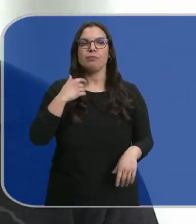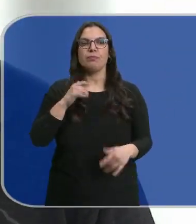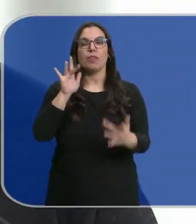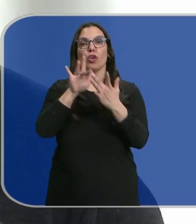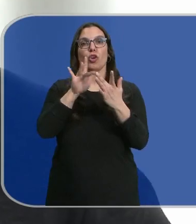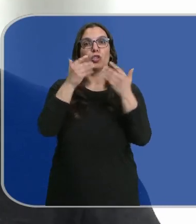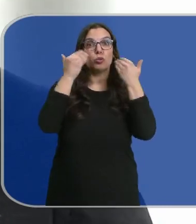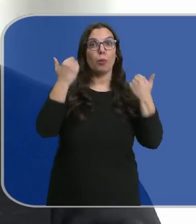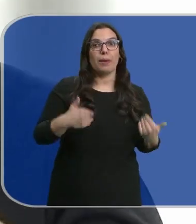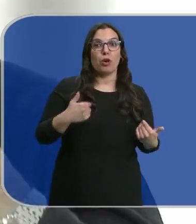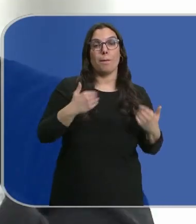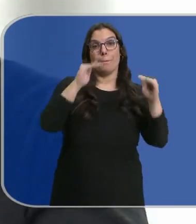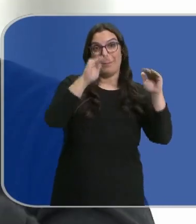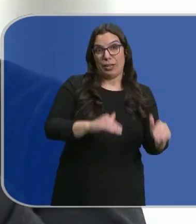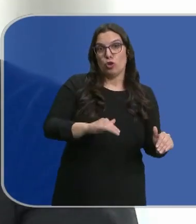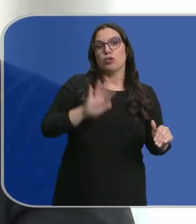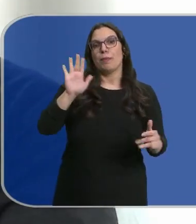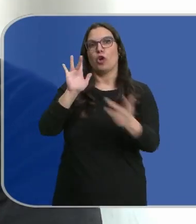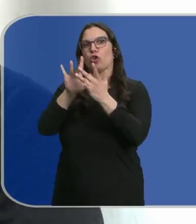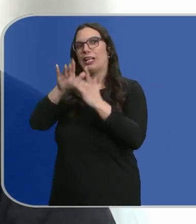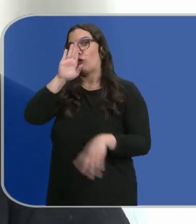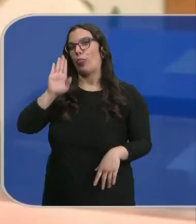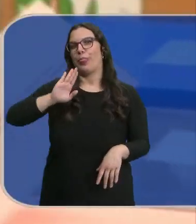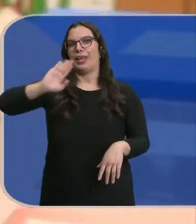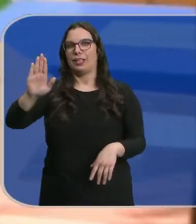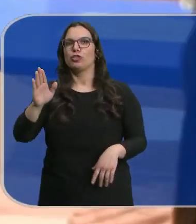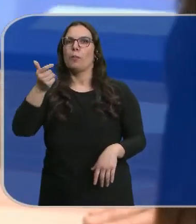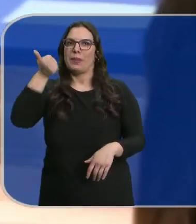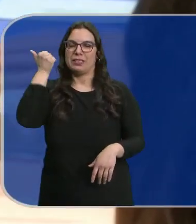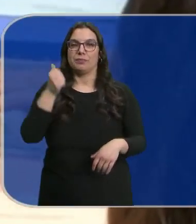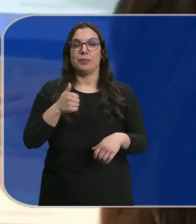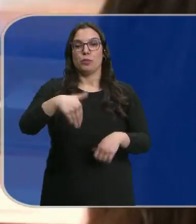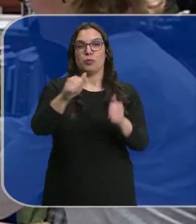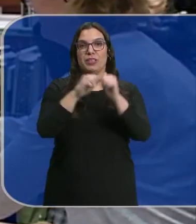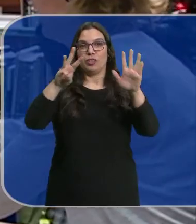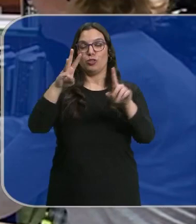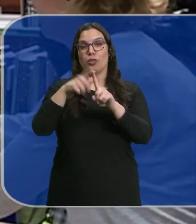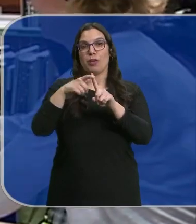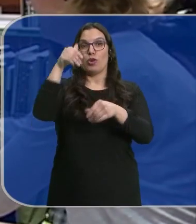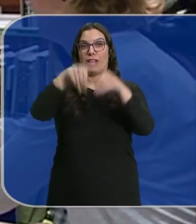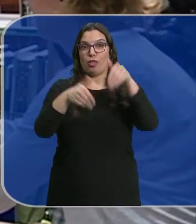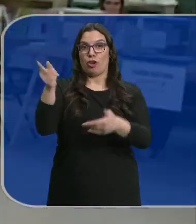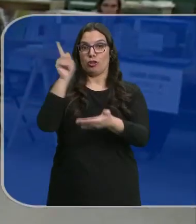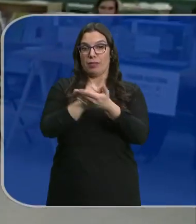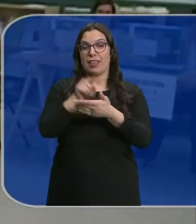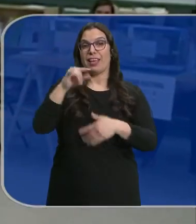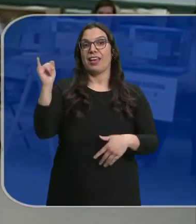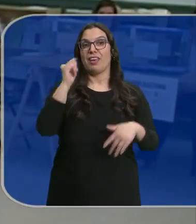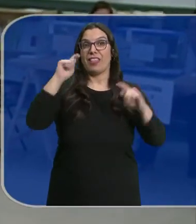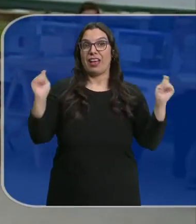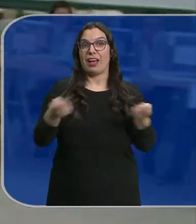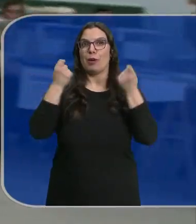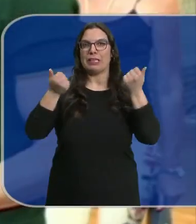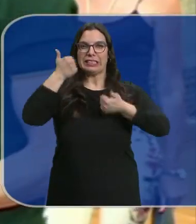en contacto humano se gana en contacto mucho más directo. 28 de mayo, una nueva cita con las urnas en las que los jefes de